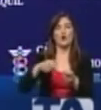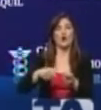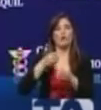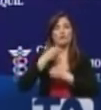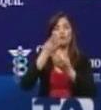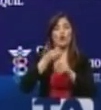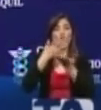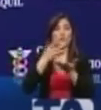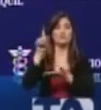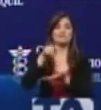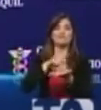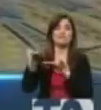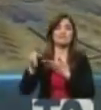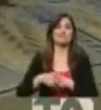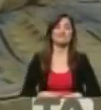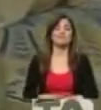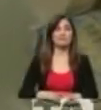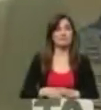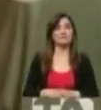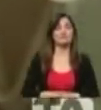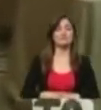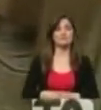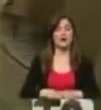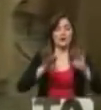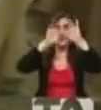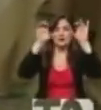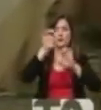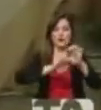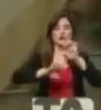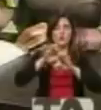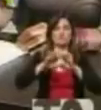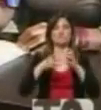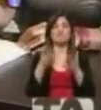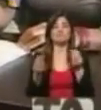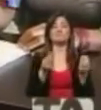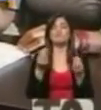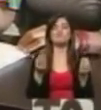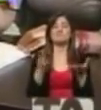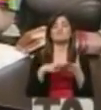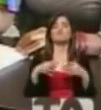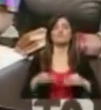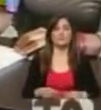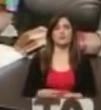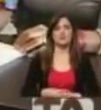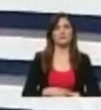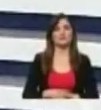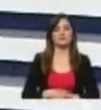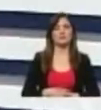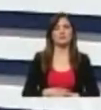de hoy deberán satisfacer la tasa. Los empresarios estudian nuevas acciones. Joana Ramos, 24